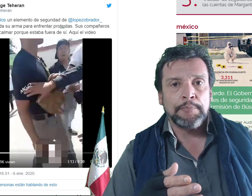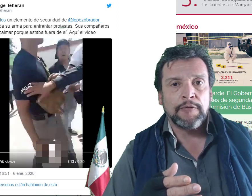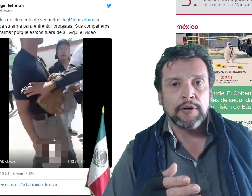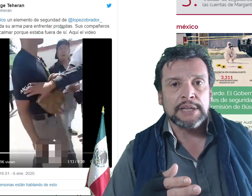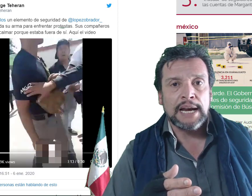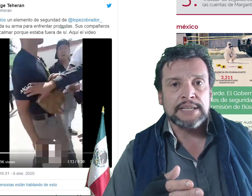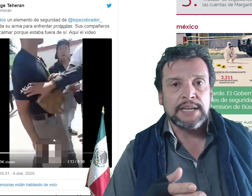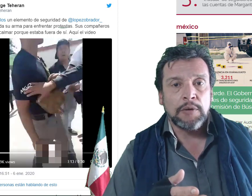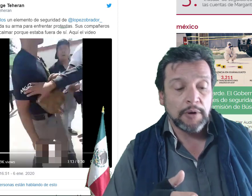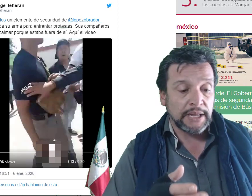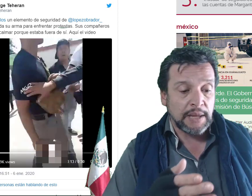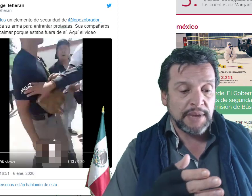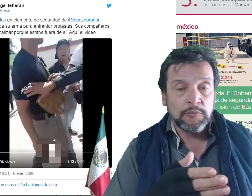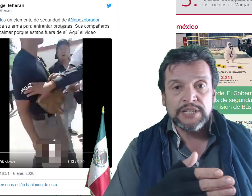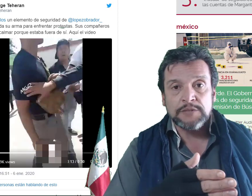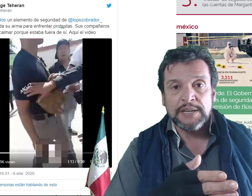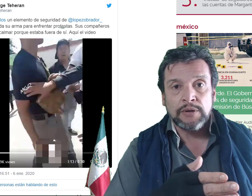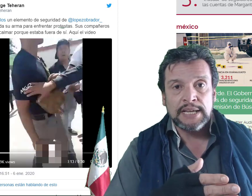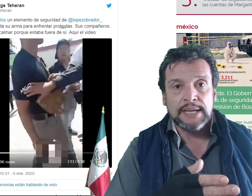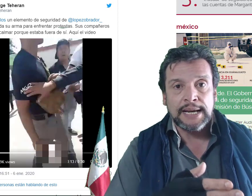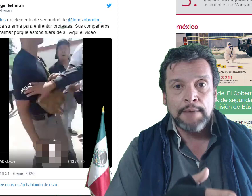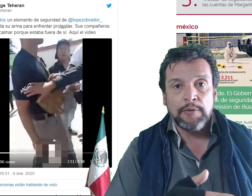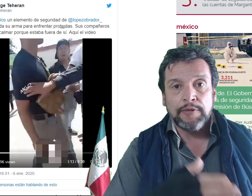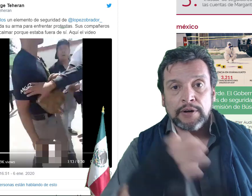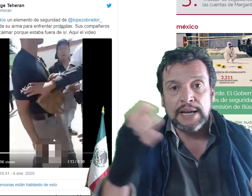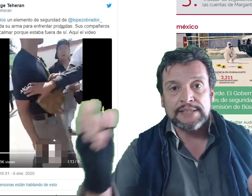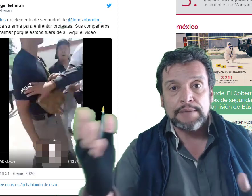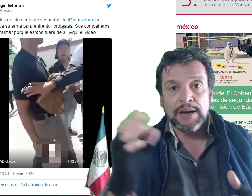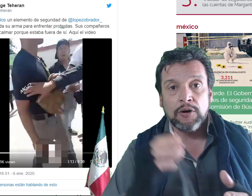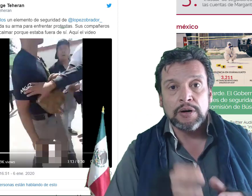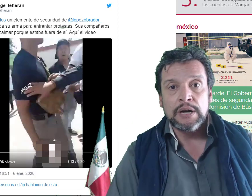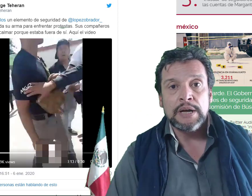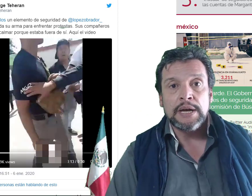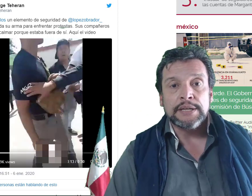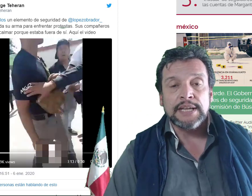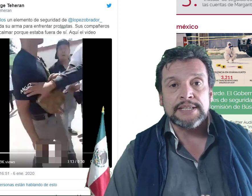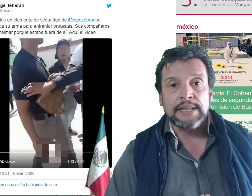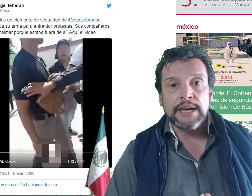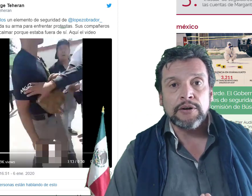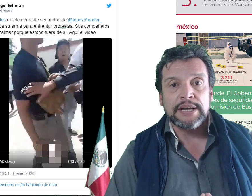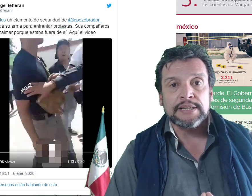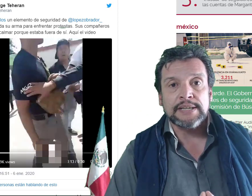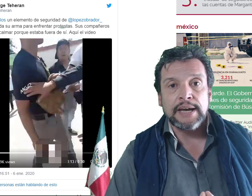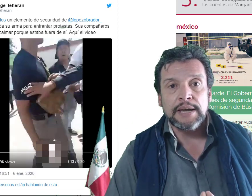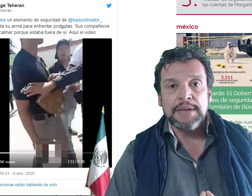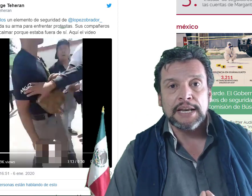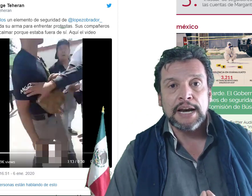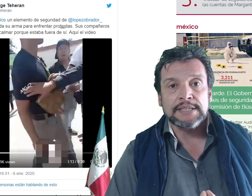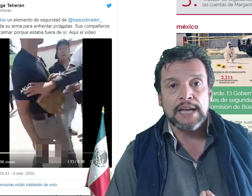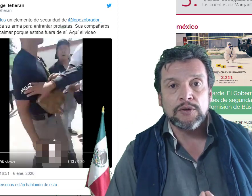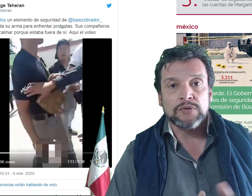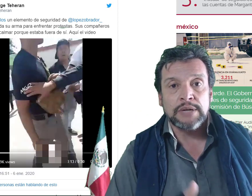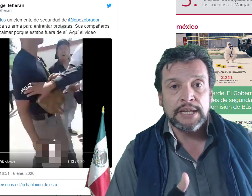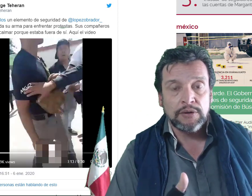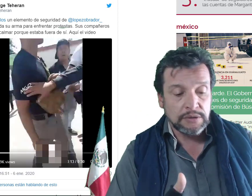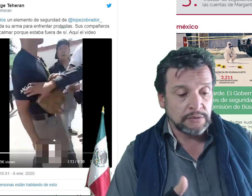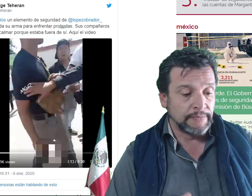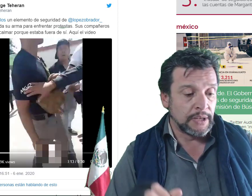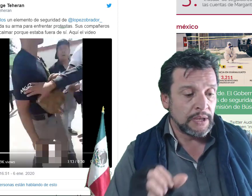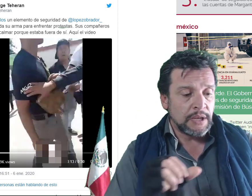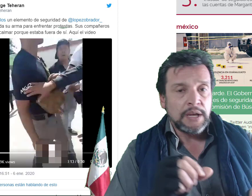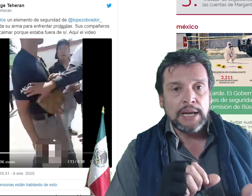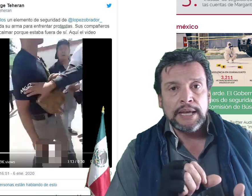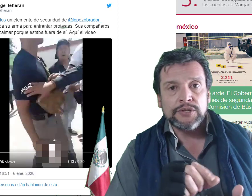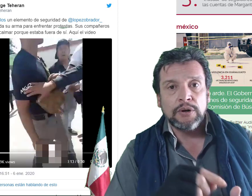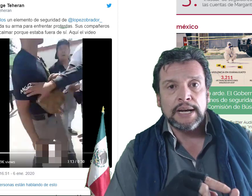visto un campo fortalecido porque también muchas personas del campo fueron las que mejor decidieron irse emigrar eeuu